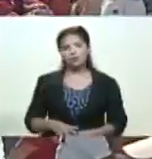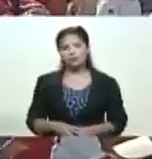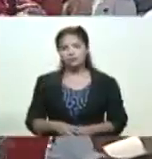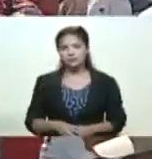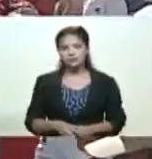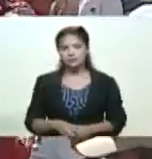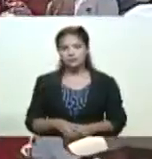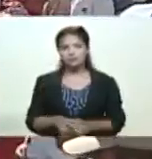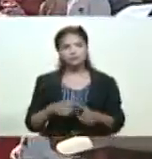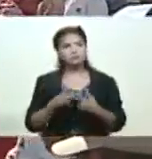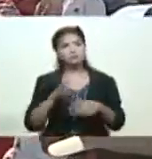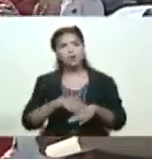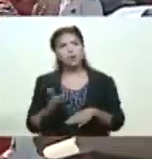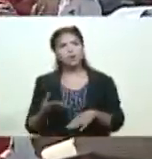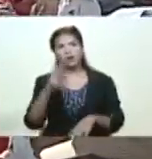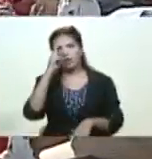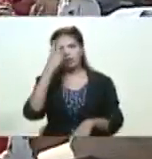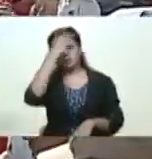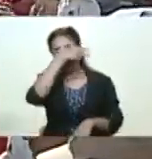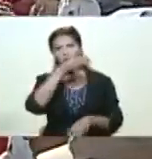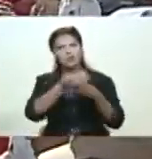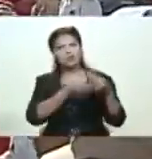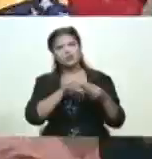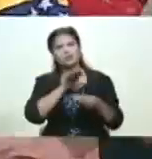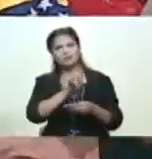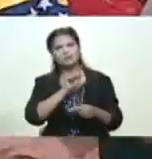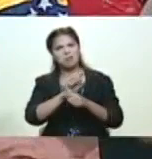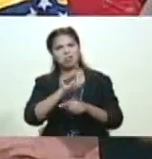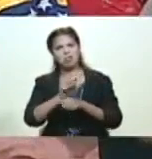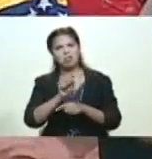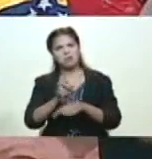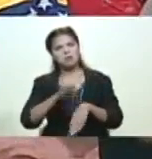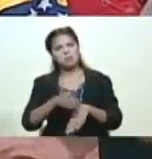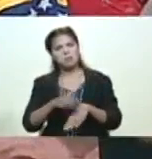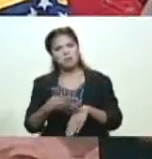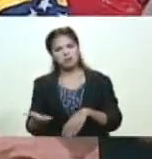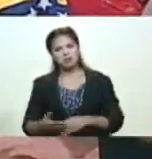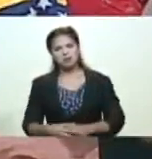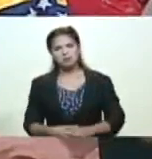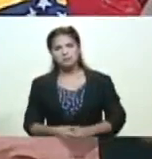¿Y por qué Donald Trump hizo lo que hizo?